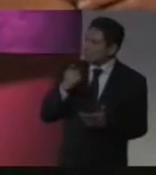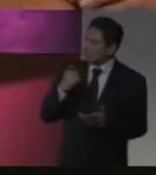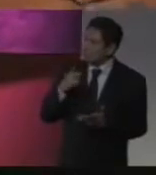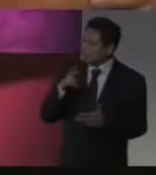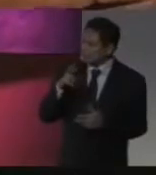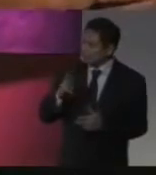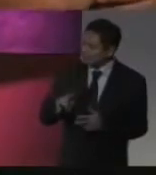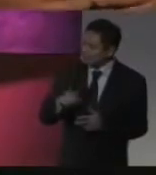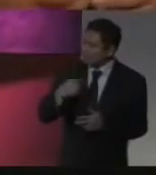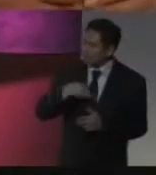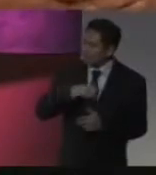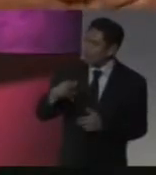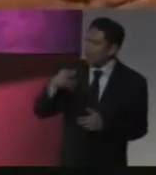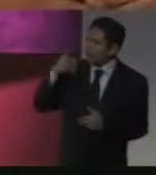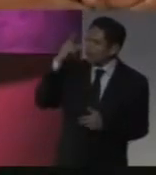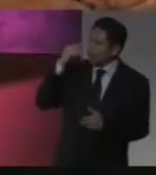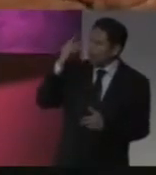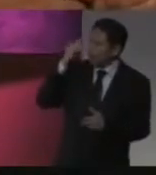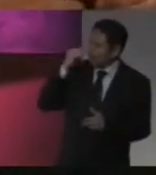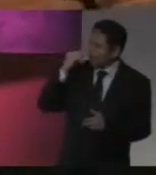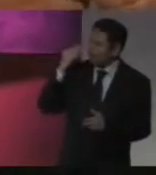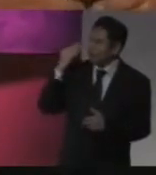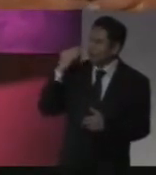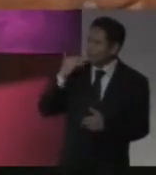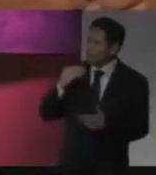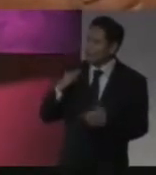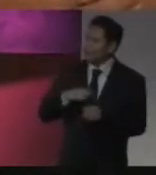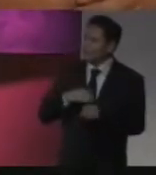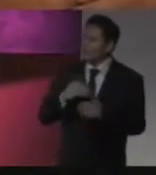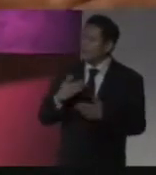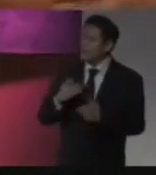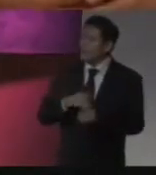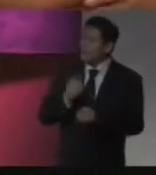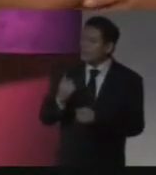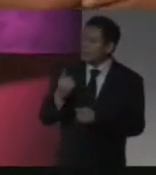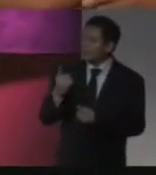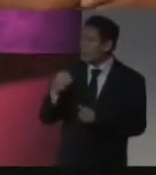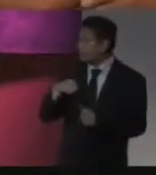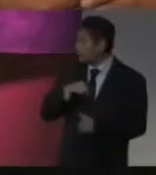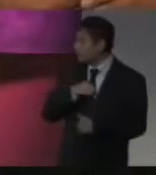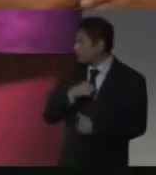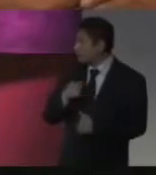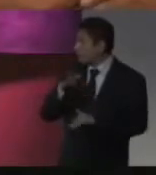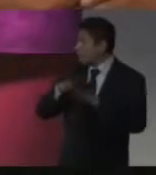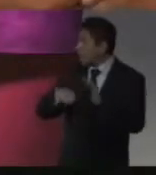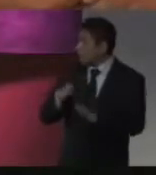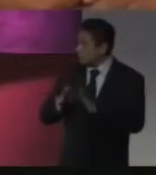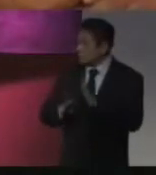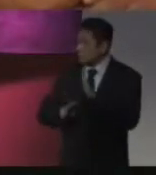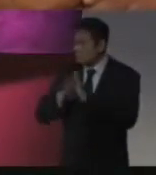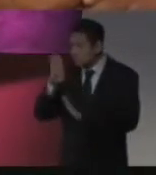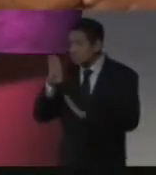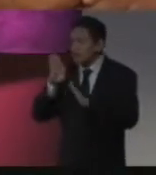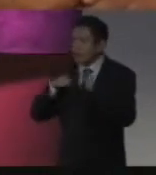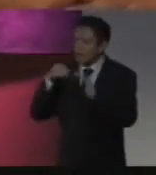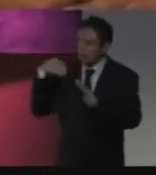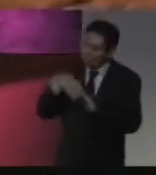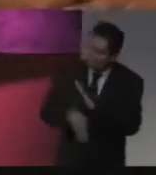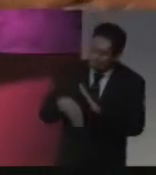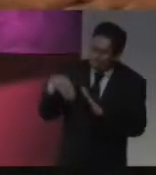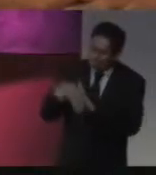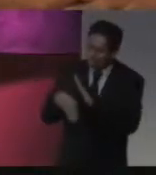aprendizajes múltiples porque hemos tenido fracasos en todo el proceso, ¿sí?,